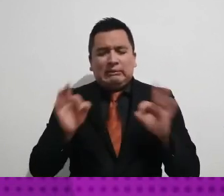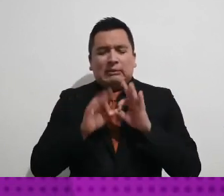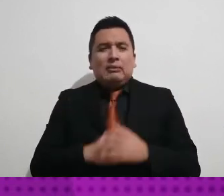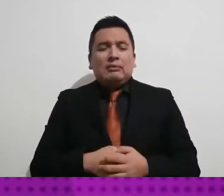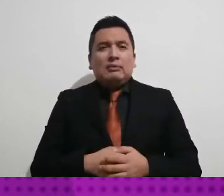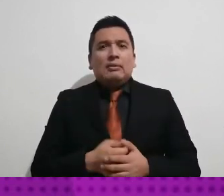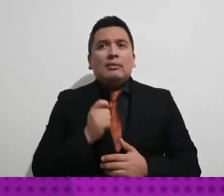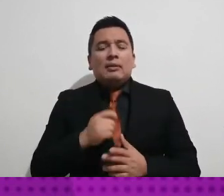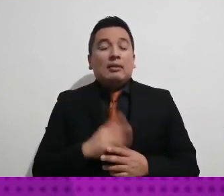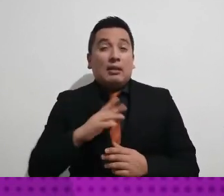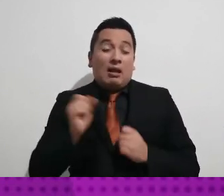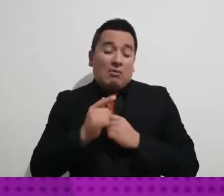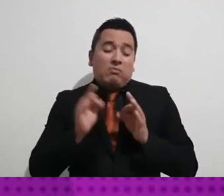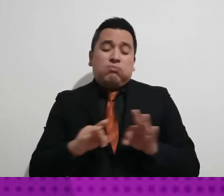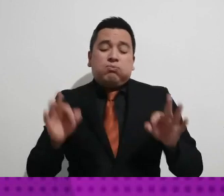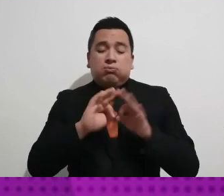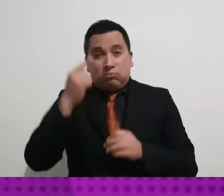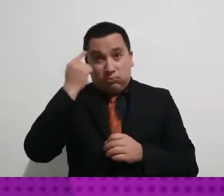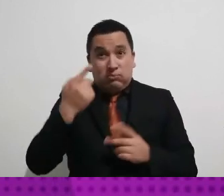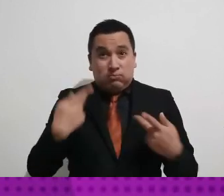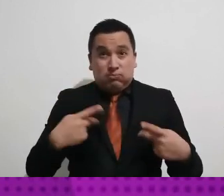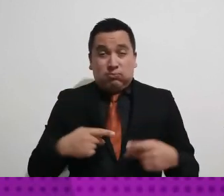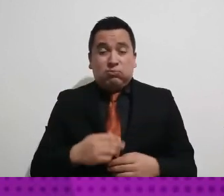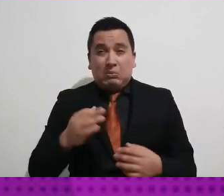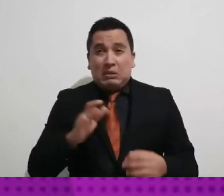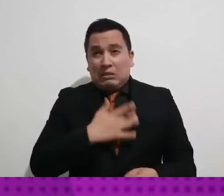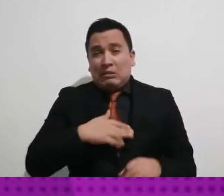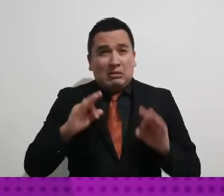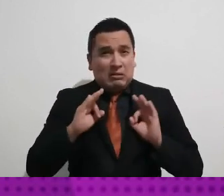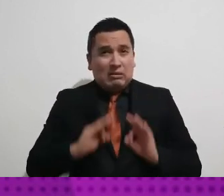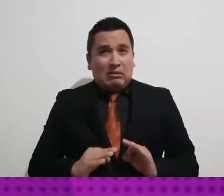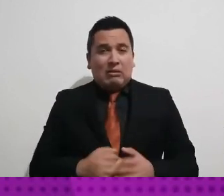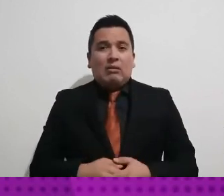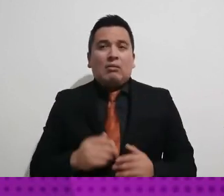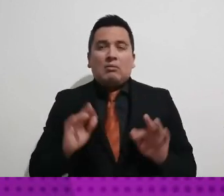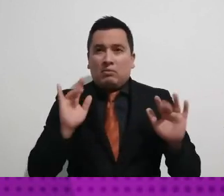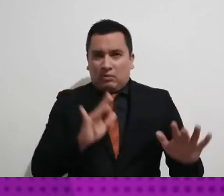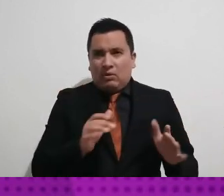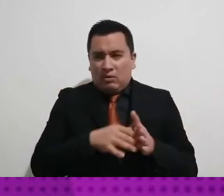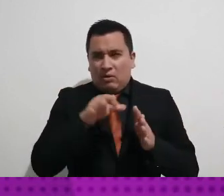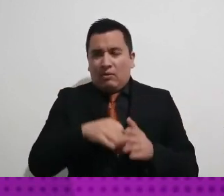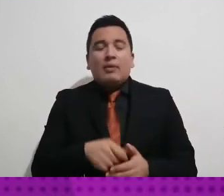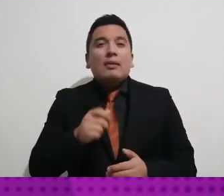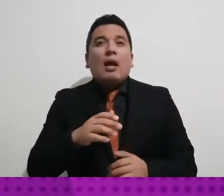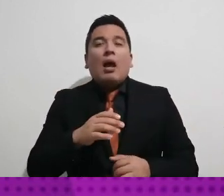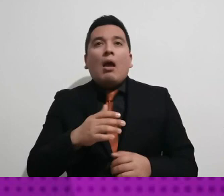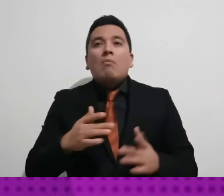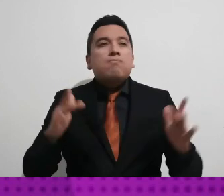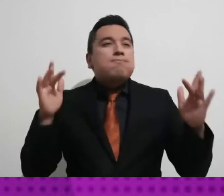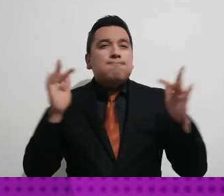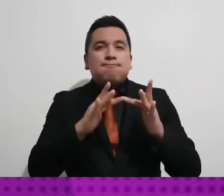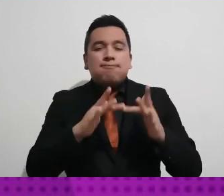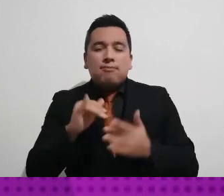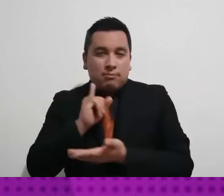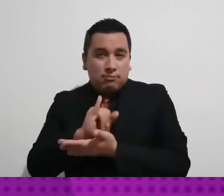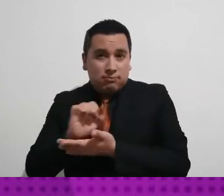Presidenta, que es muy importante, que fue un detonante muy importante para que la ciudadanía tuviera tranquilidad y saliera a votar. Esta coordinación